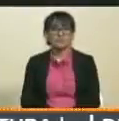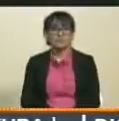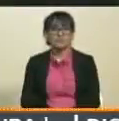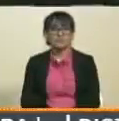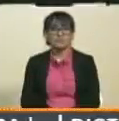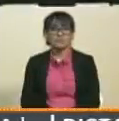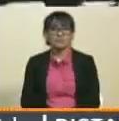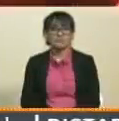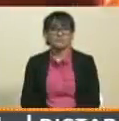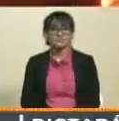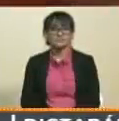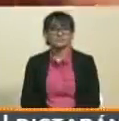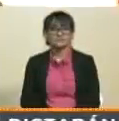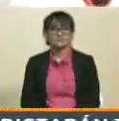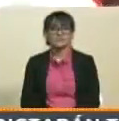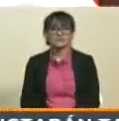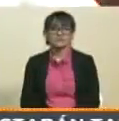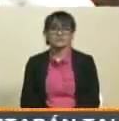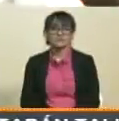Yo era